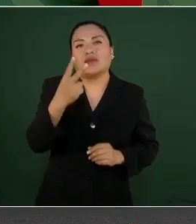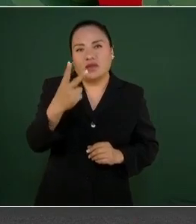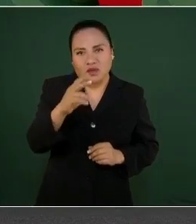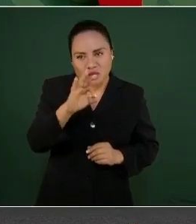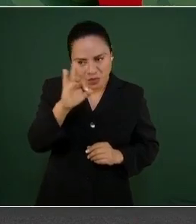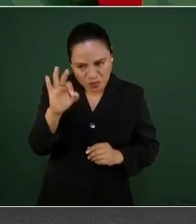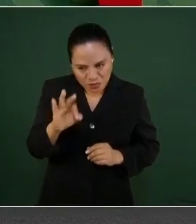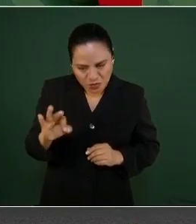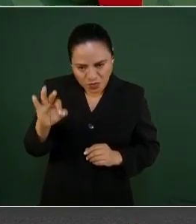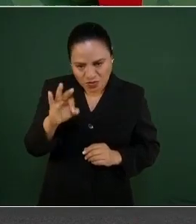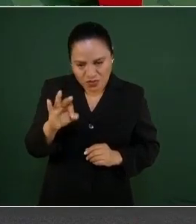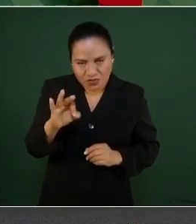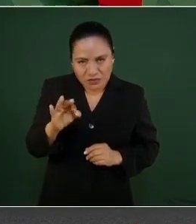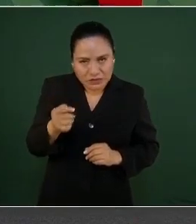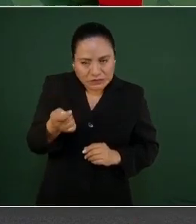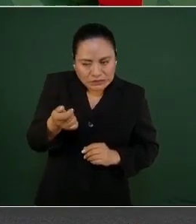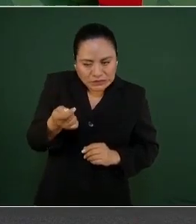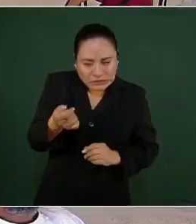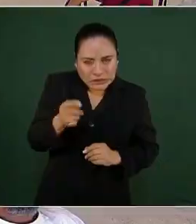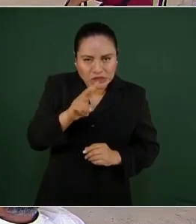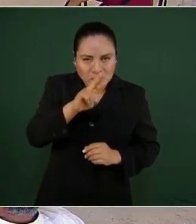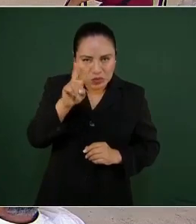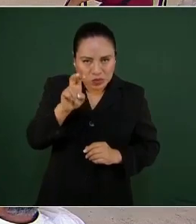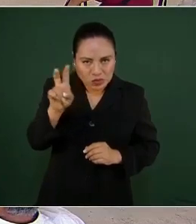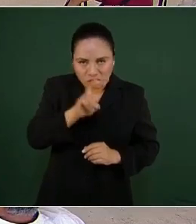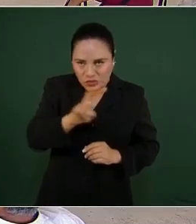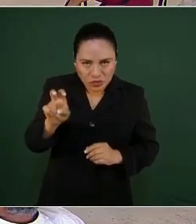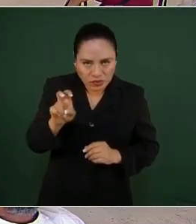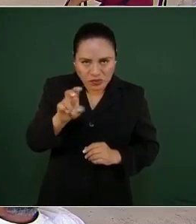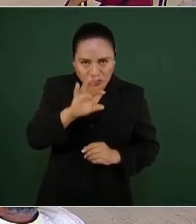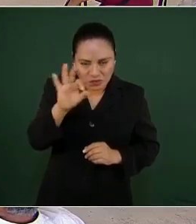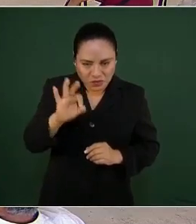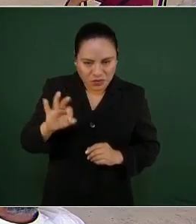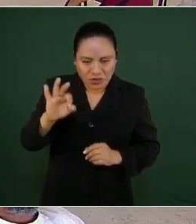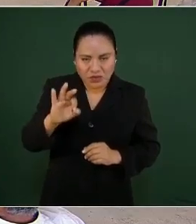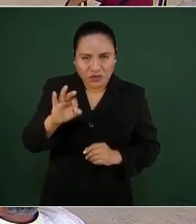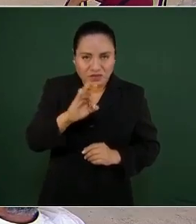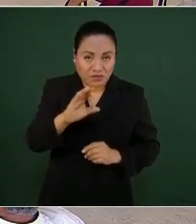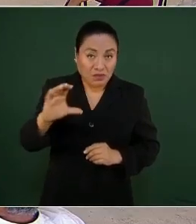192%, casi 200%. Calderón,